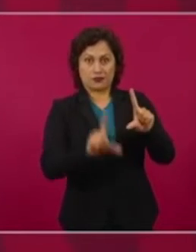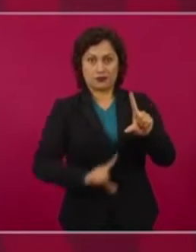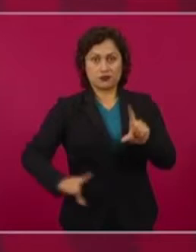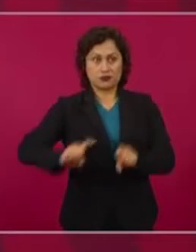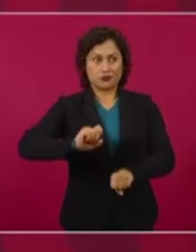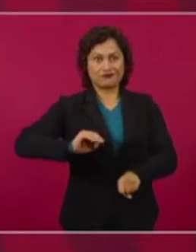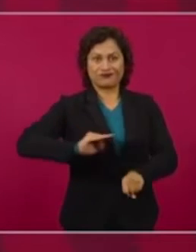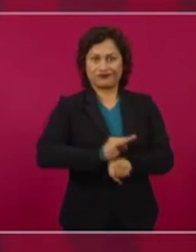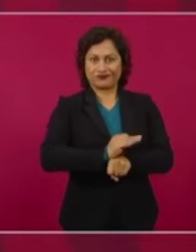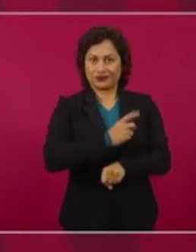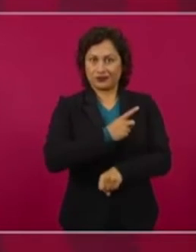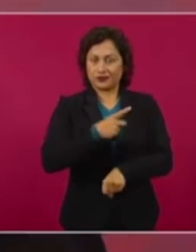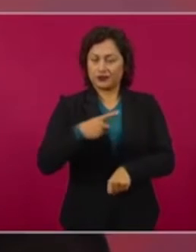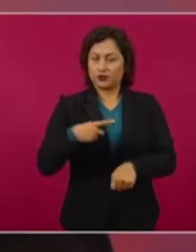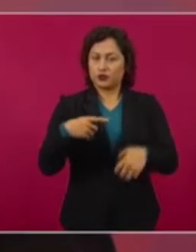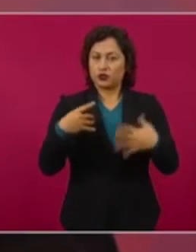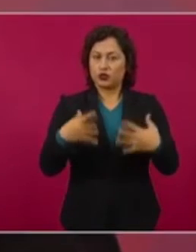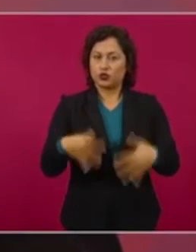de